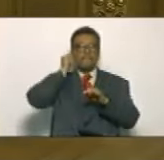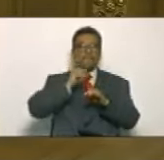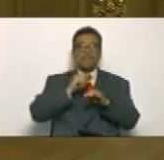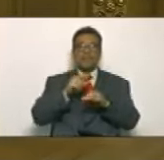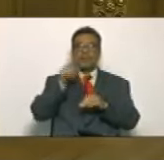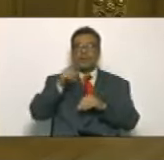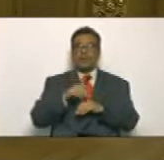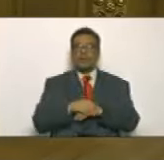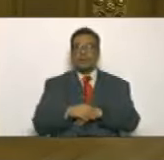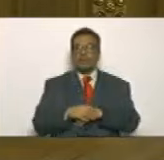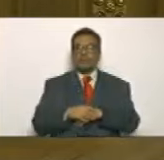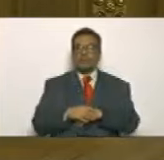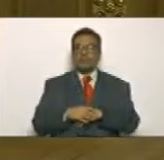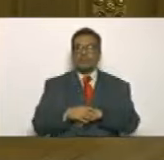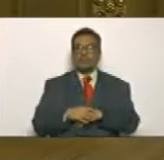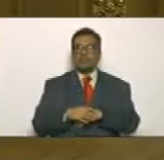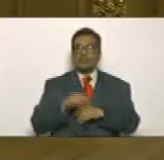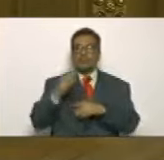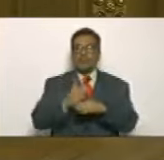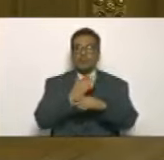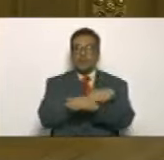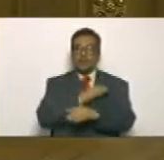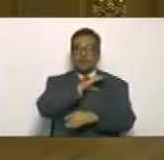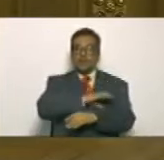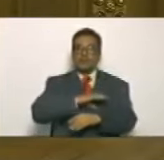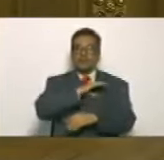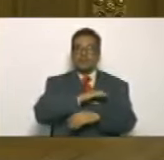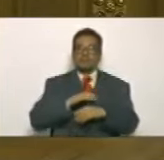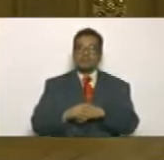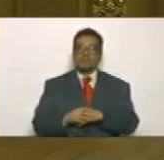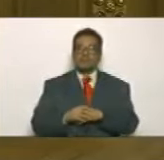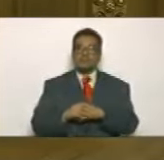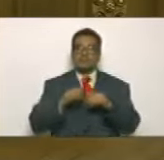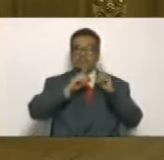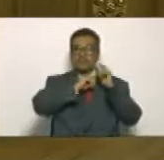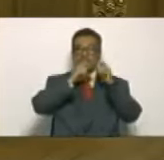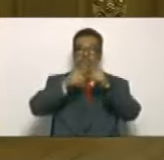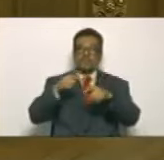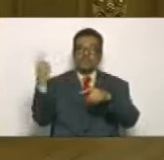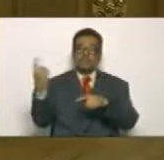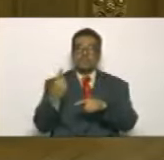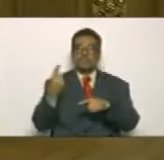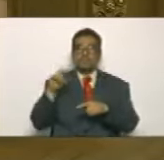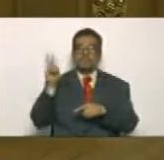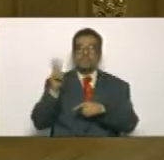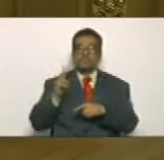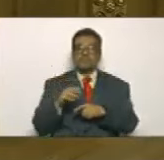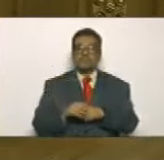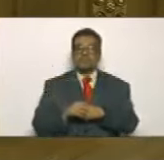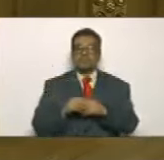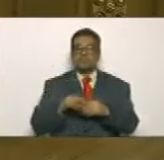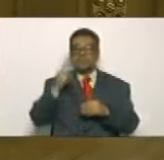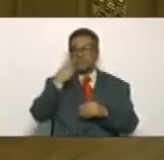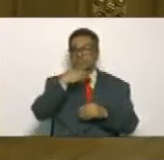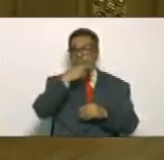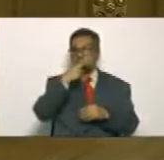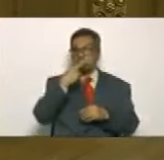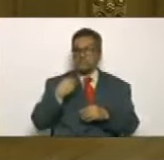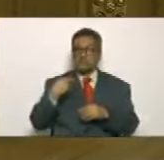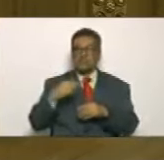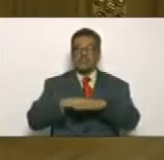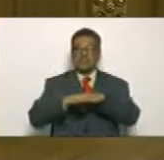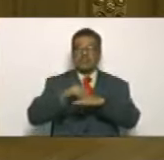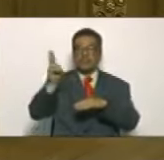José de Sucre, antes de la comisión para intentar entrar a Venezuela, lo cual le fue prohibido por el propio